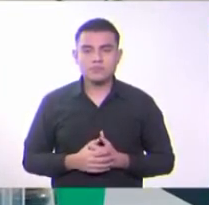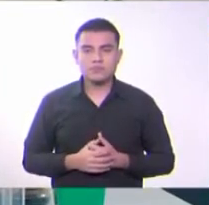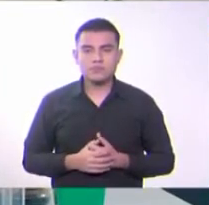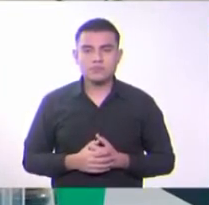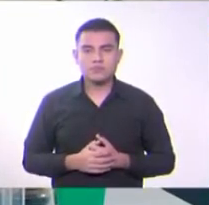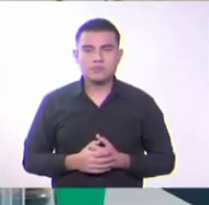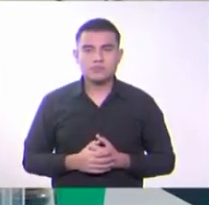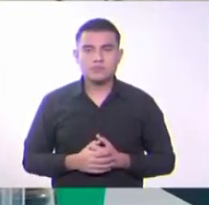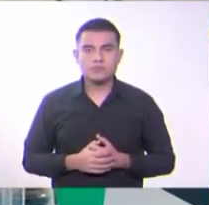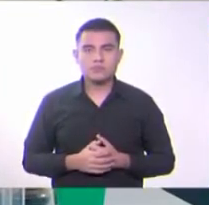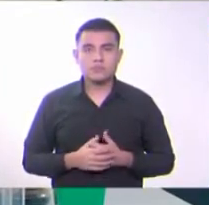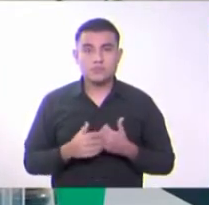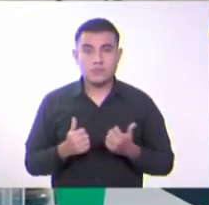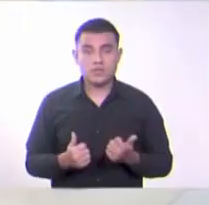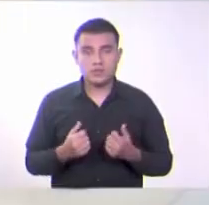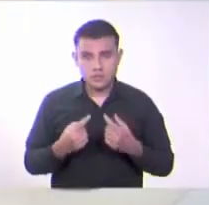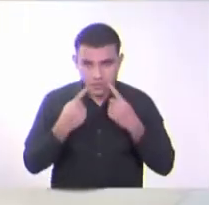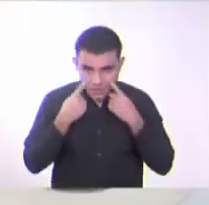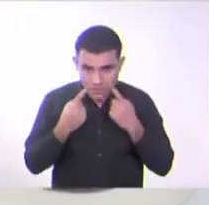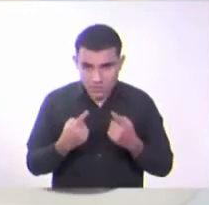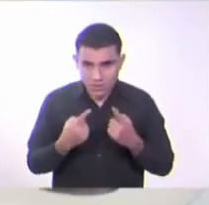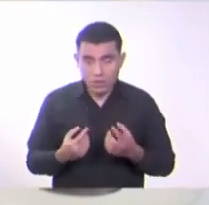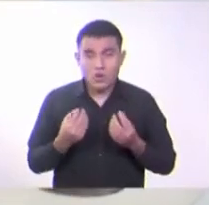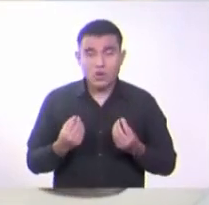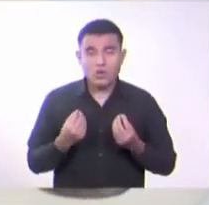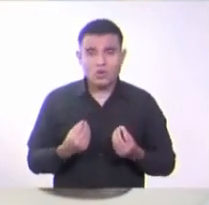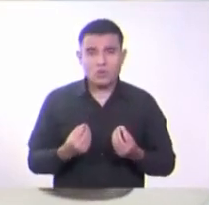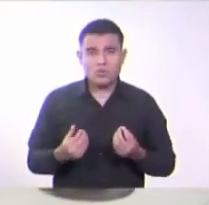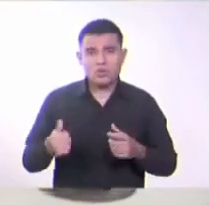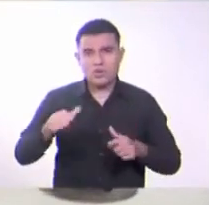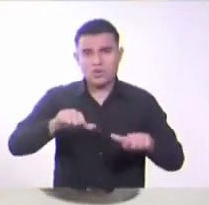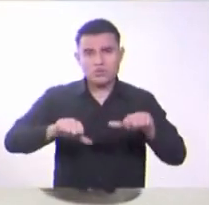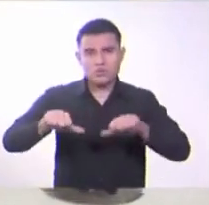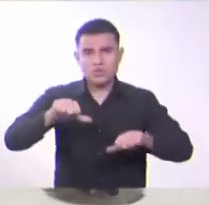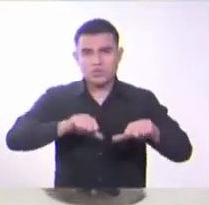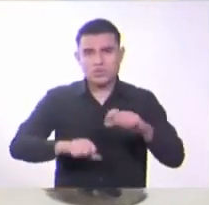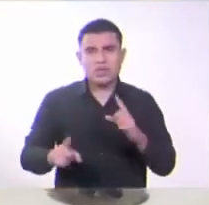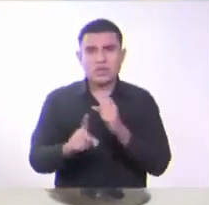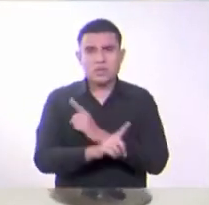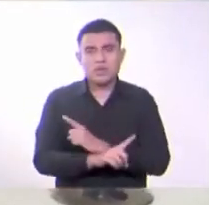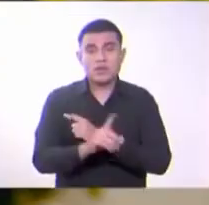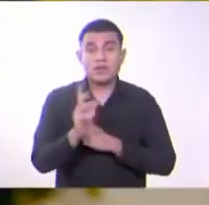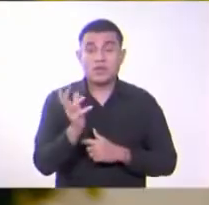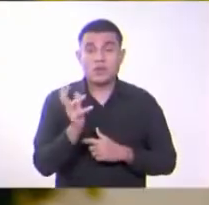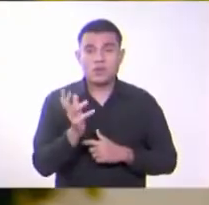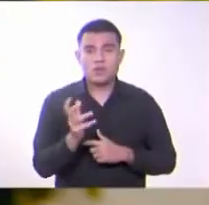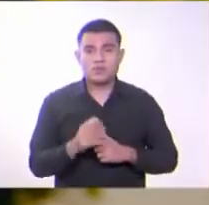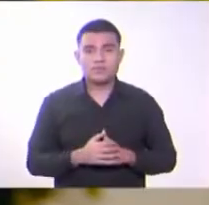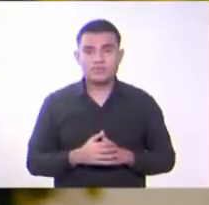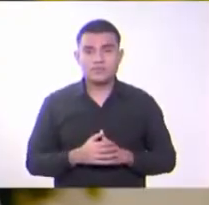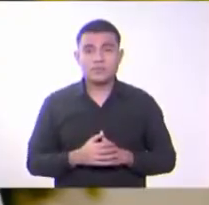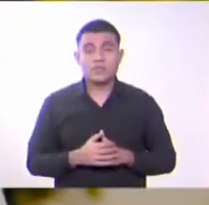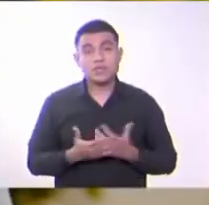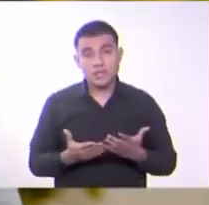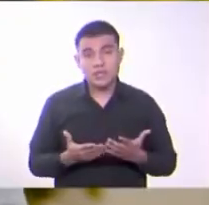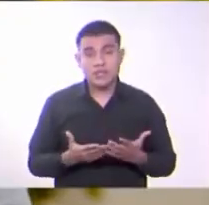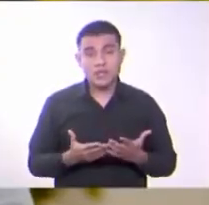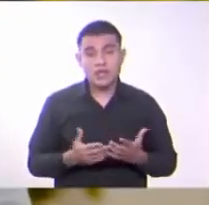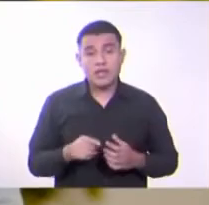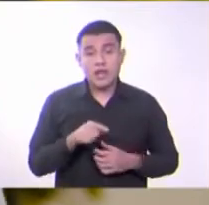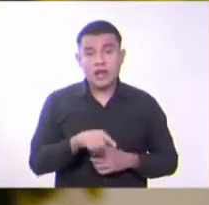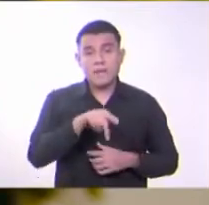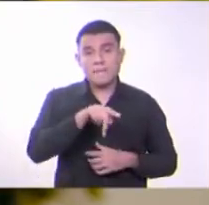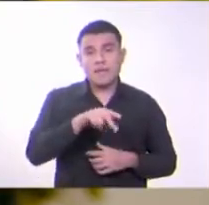Muy bien, observamos cómo las sustancias cambiaron de color de acuerdo al pH que